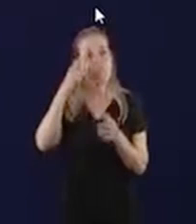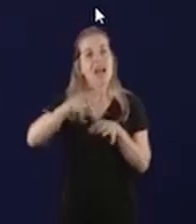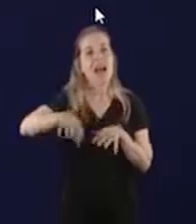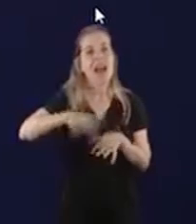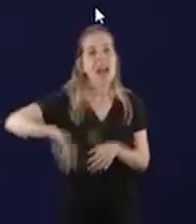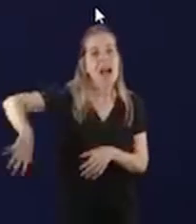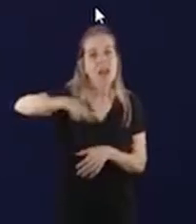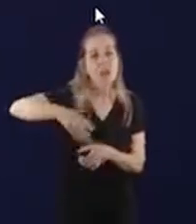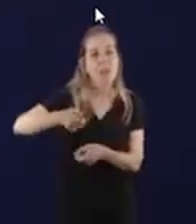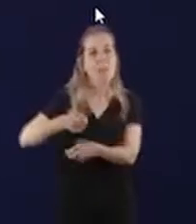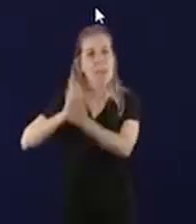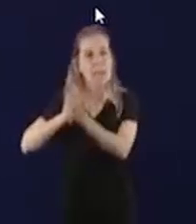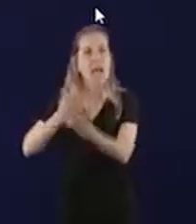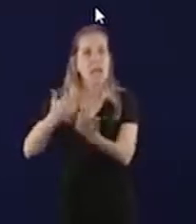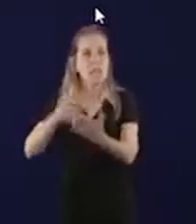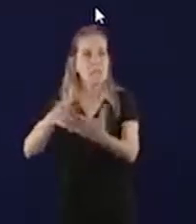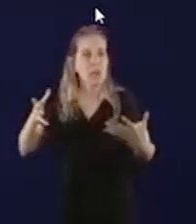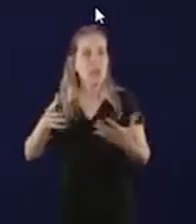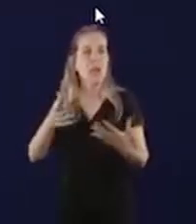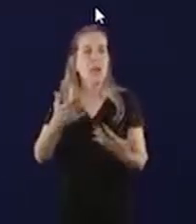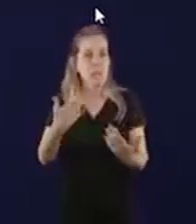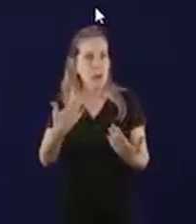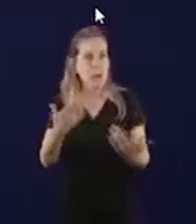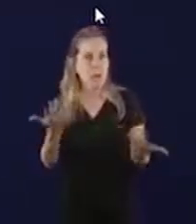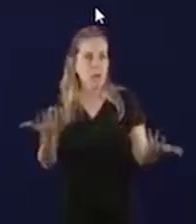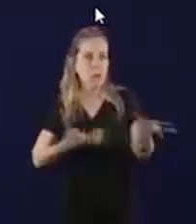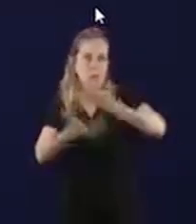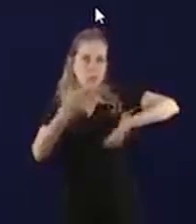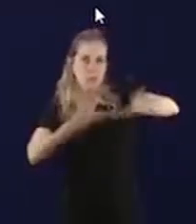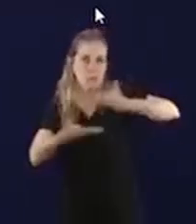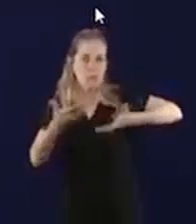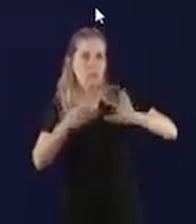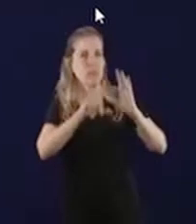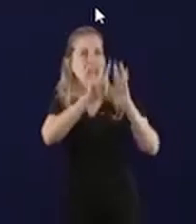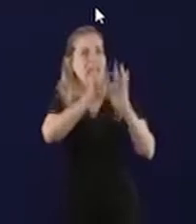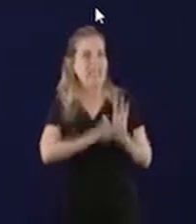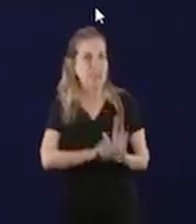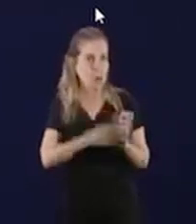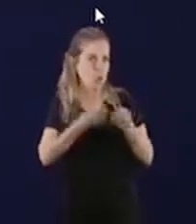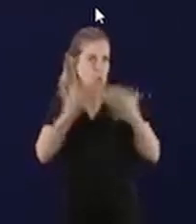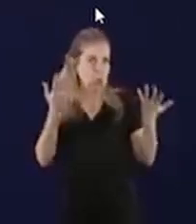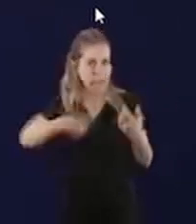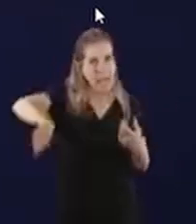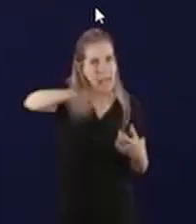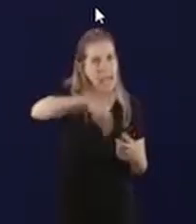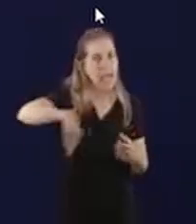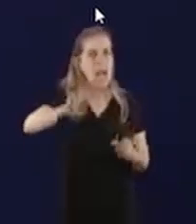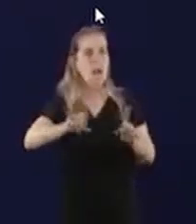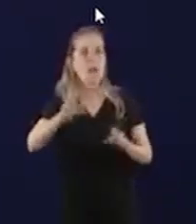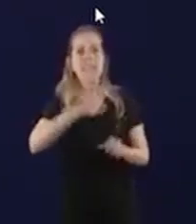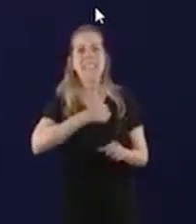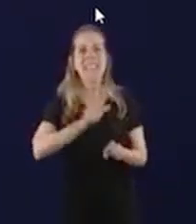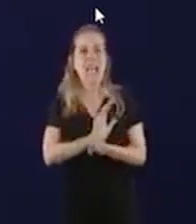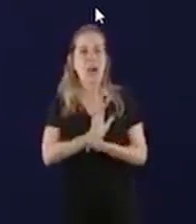sí Clara Por supuesto que estamos abiertos al diálogo y a discutir no solo ese punto sino cualquier otro que pueda generar alguna controversia en algún